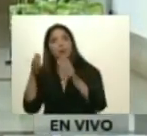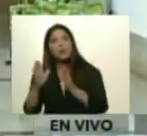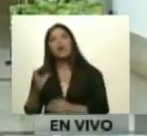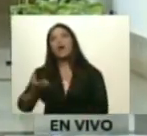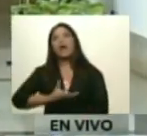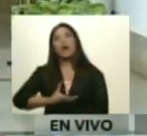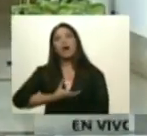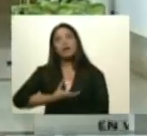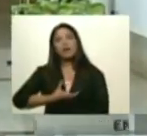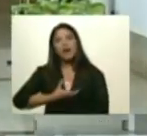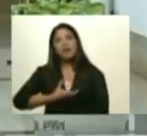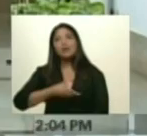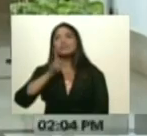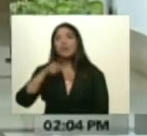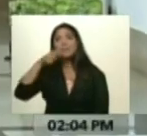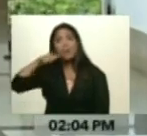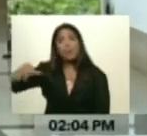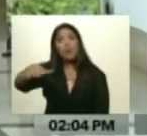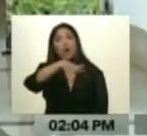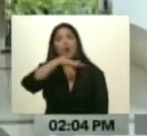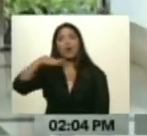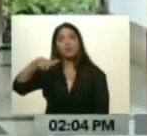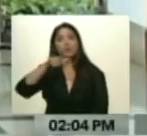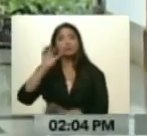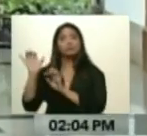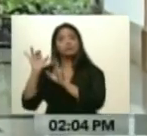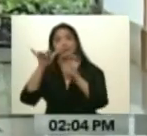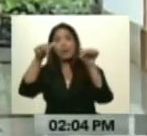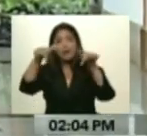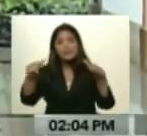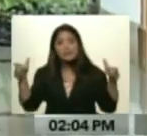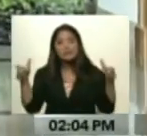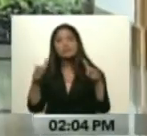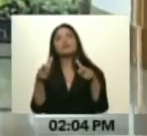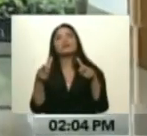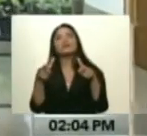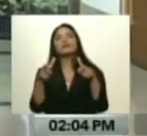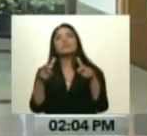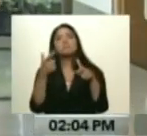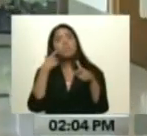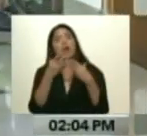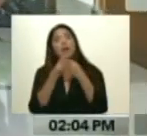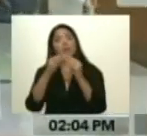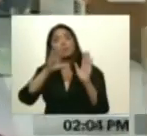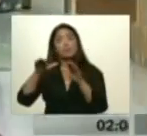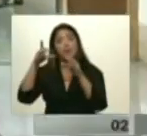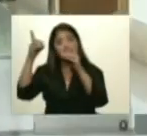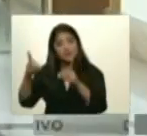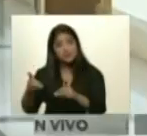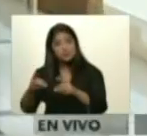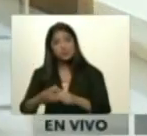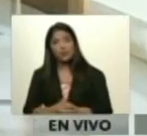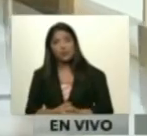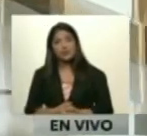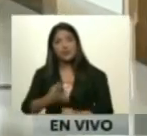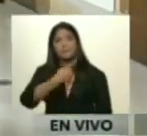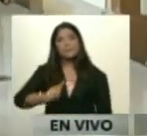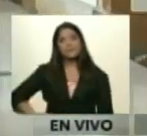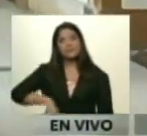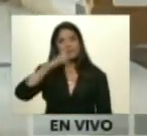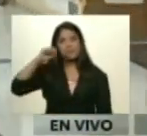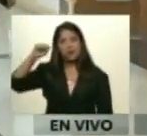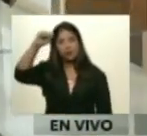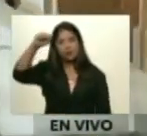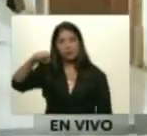alcaldes, también el Poder Popular presente para acompañar esas acciones que va a tomar el primer mandatario